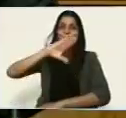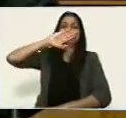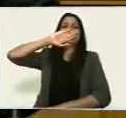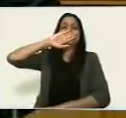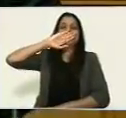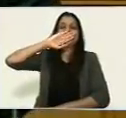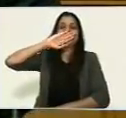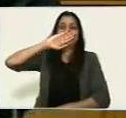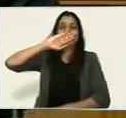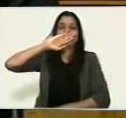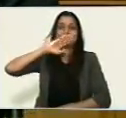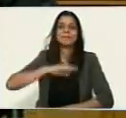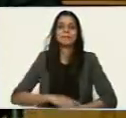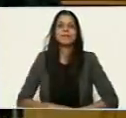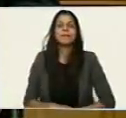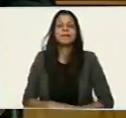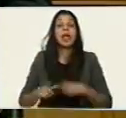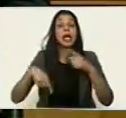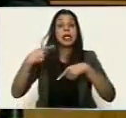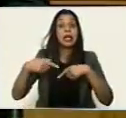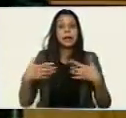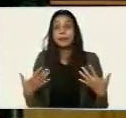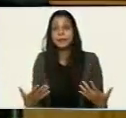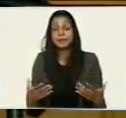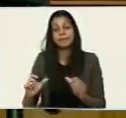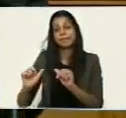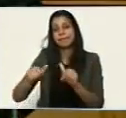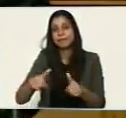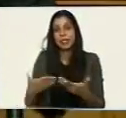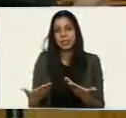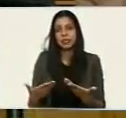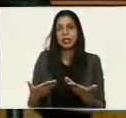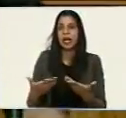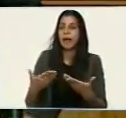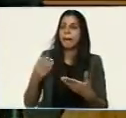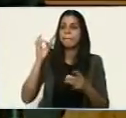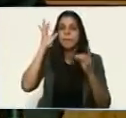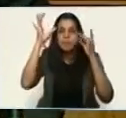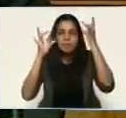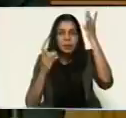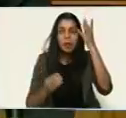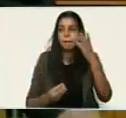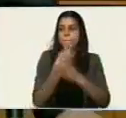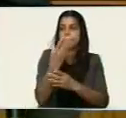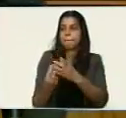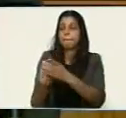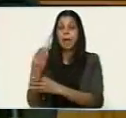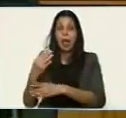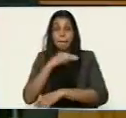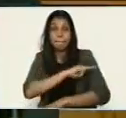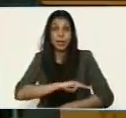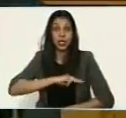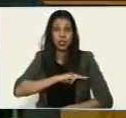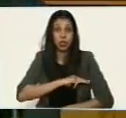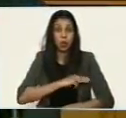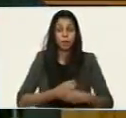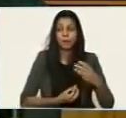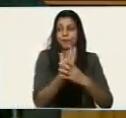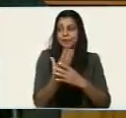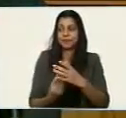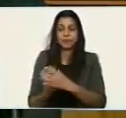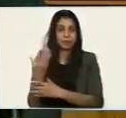los llevó. Y luego comenzó el tema de las misiones y comenzó el gobierno a...